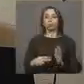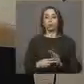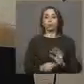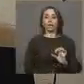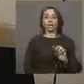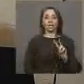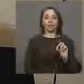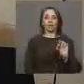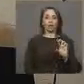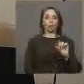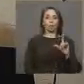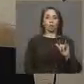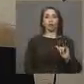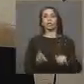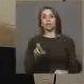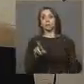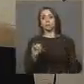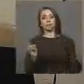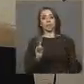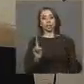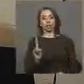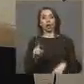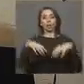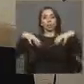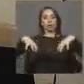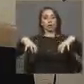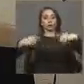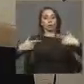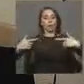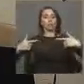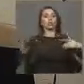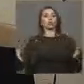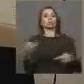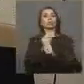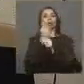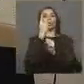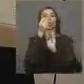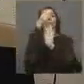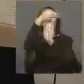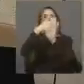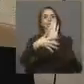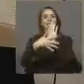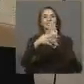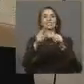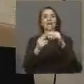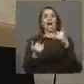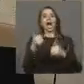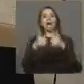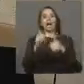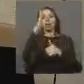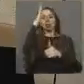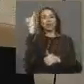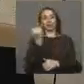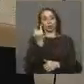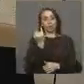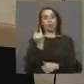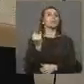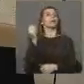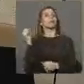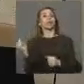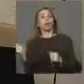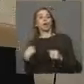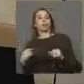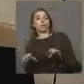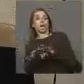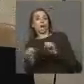Evópolis y al PRI porque están participando en una lista y naturalmente los independientes tienen la opción de subpactar